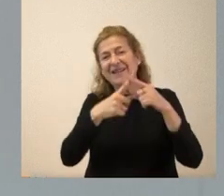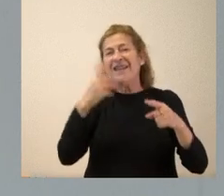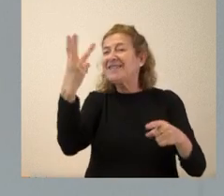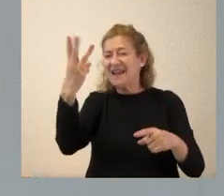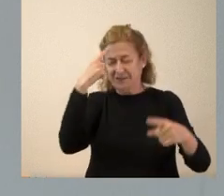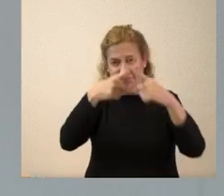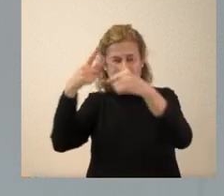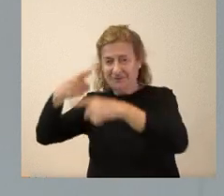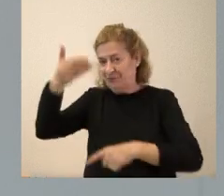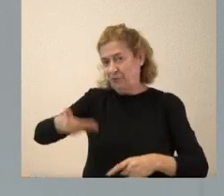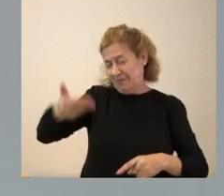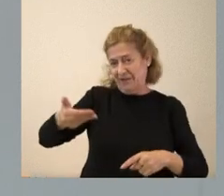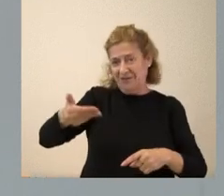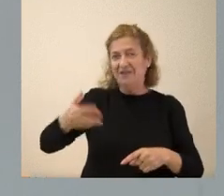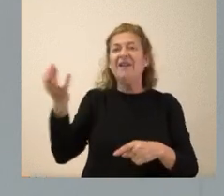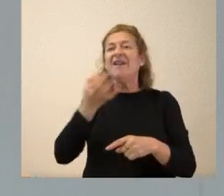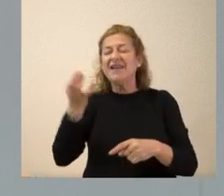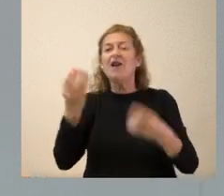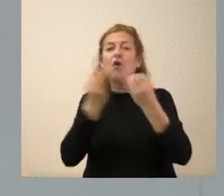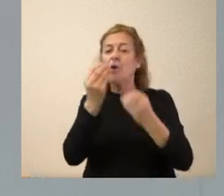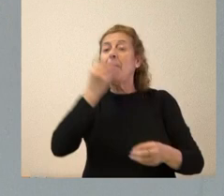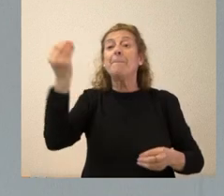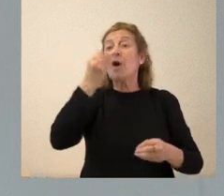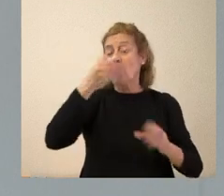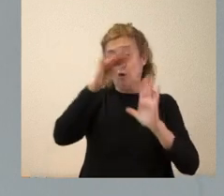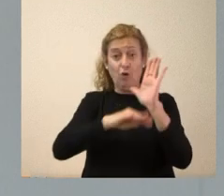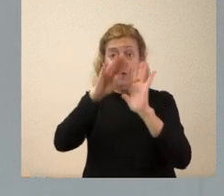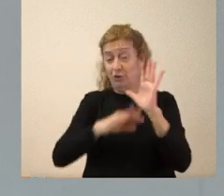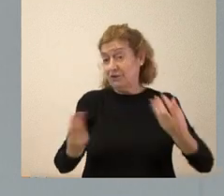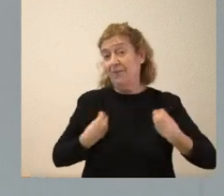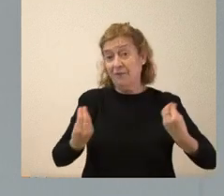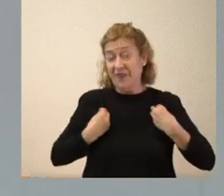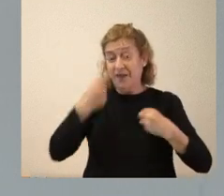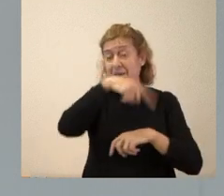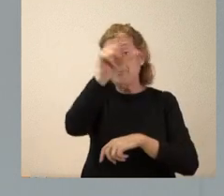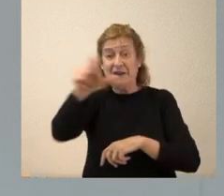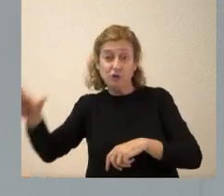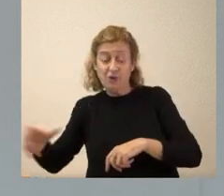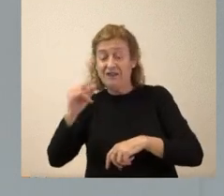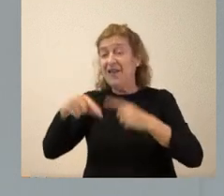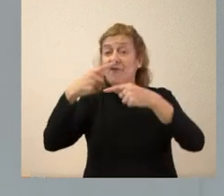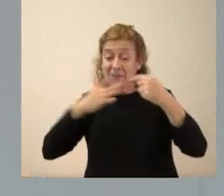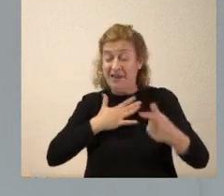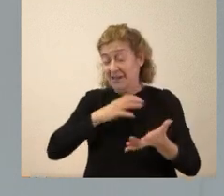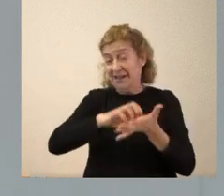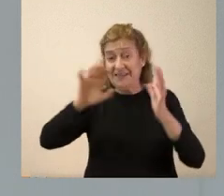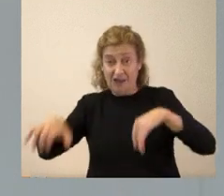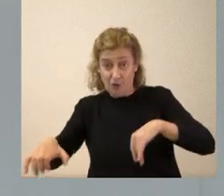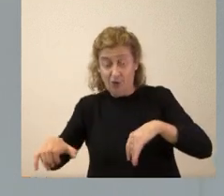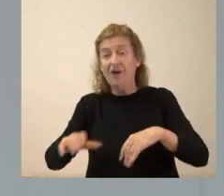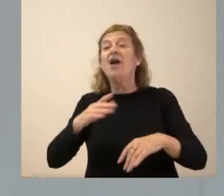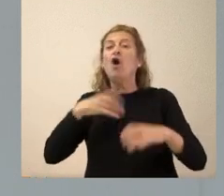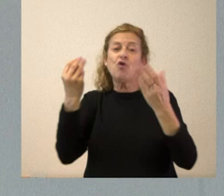fundamentales lo que tiene que ver con la mejora de las condiciones de vida de las personas y las familias de Castilla y león mediante